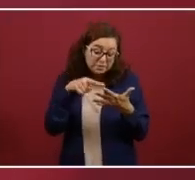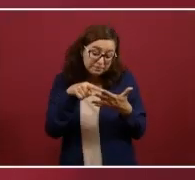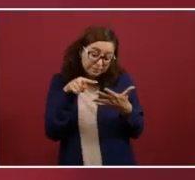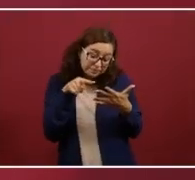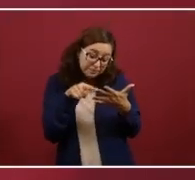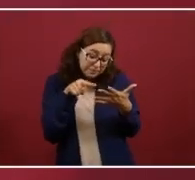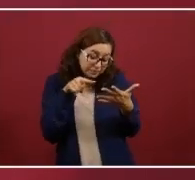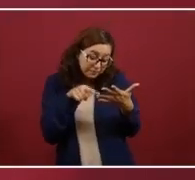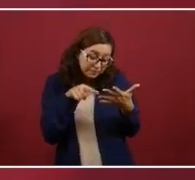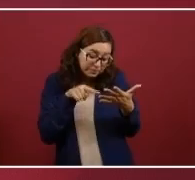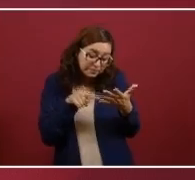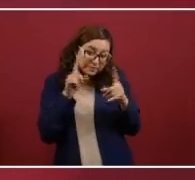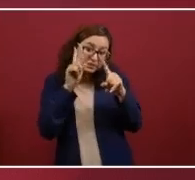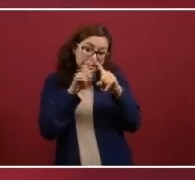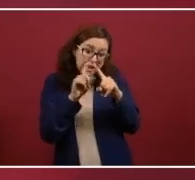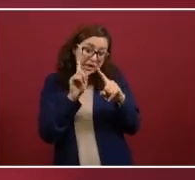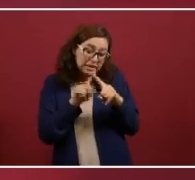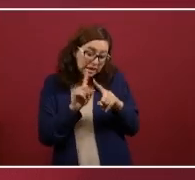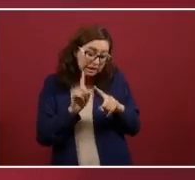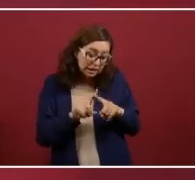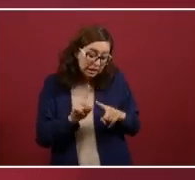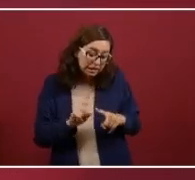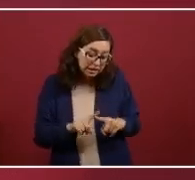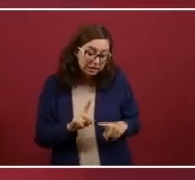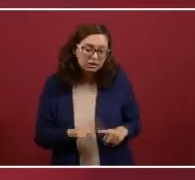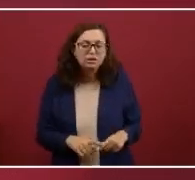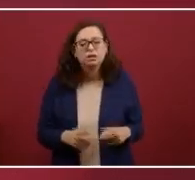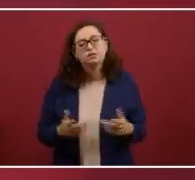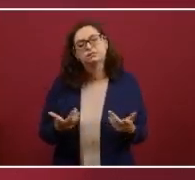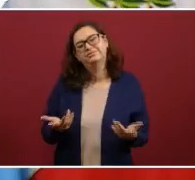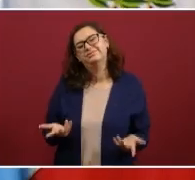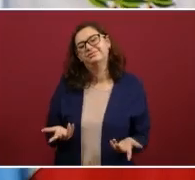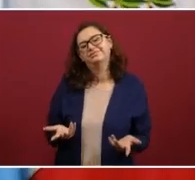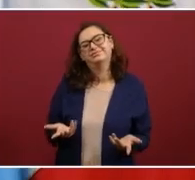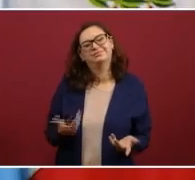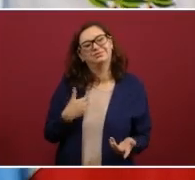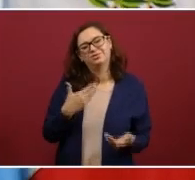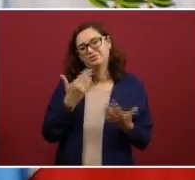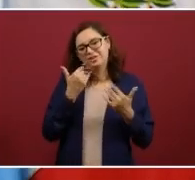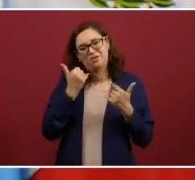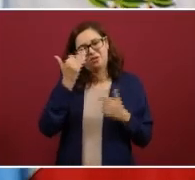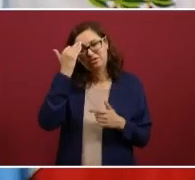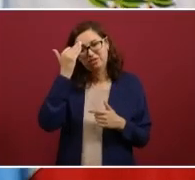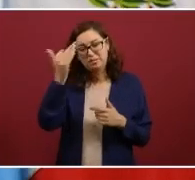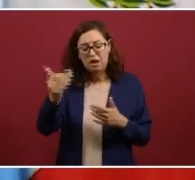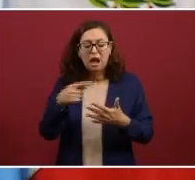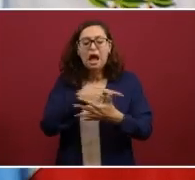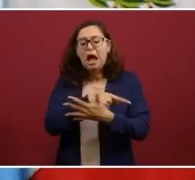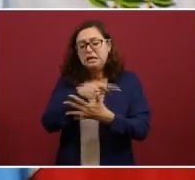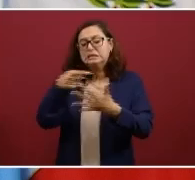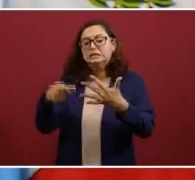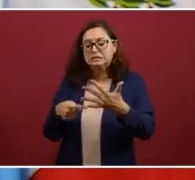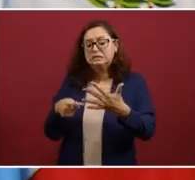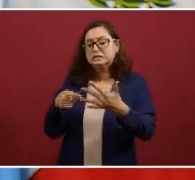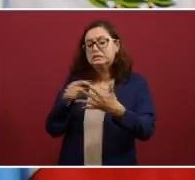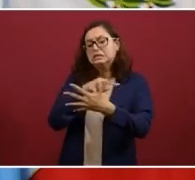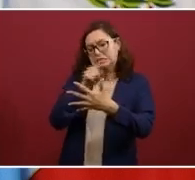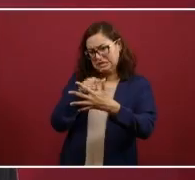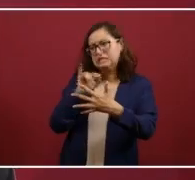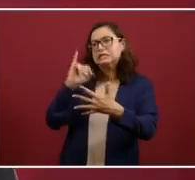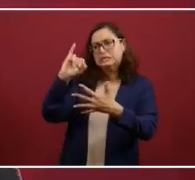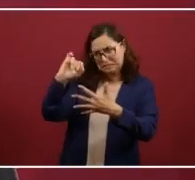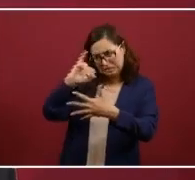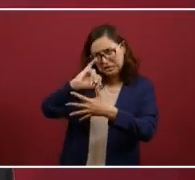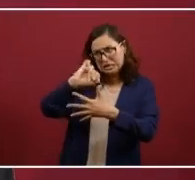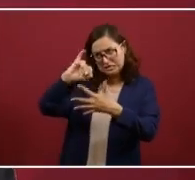viendo la lista. Sí les recibo, pero este señor no. Además es de mal gusto